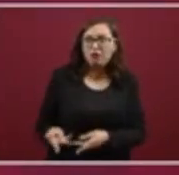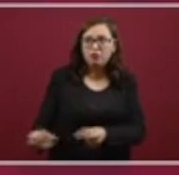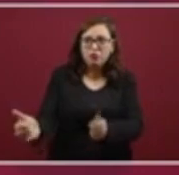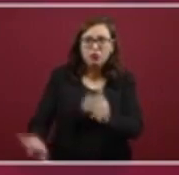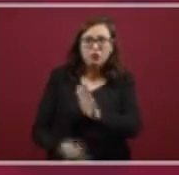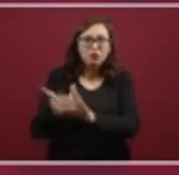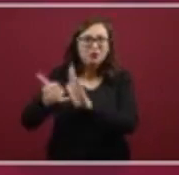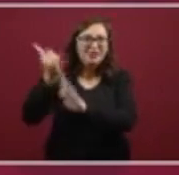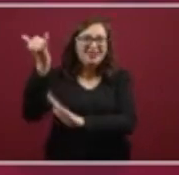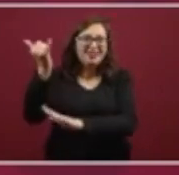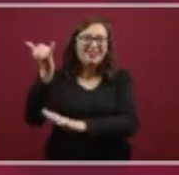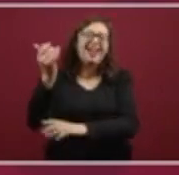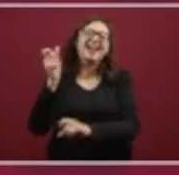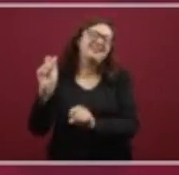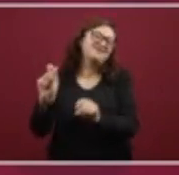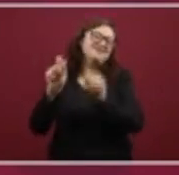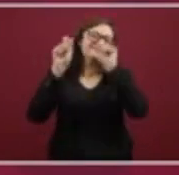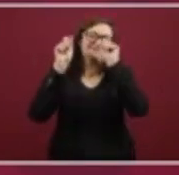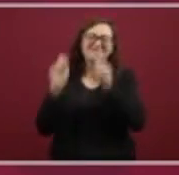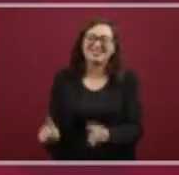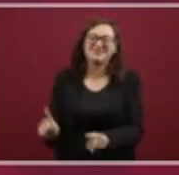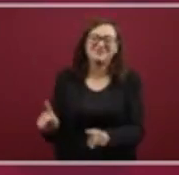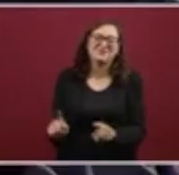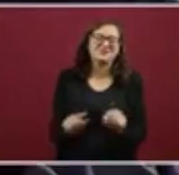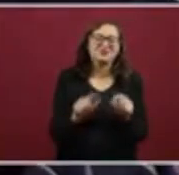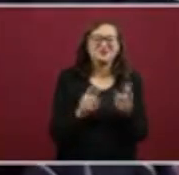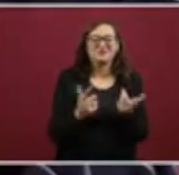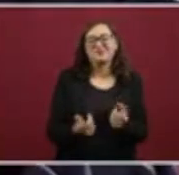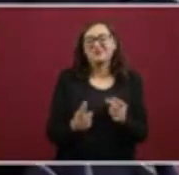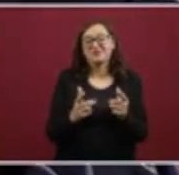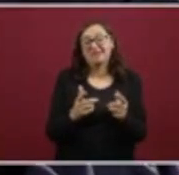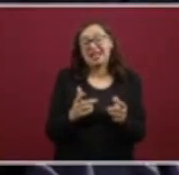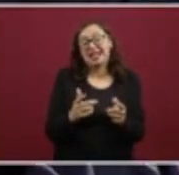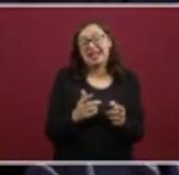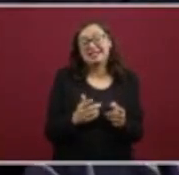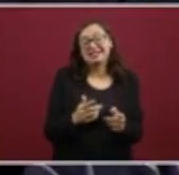se reprodujo en los dos últimos